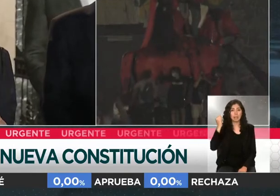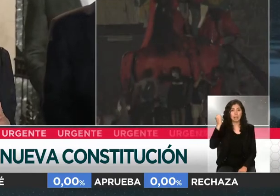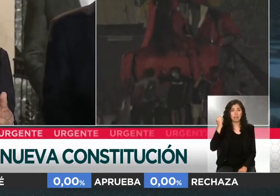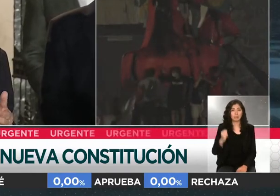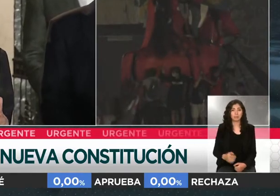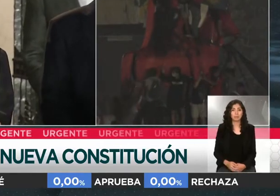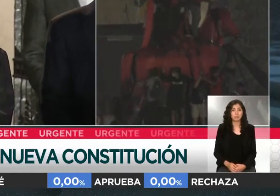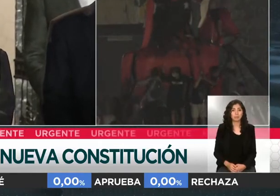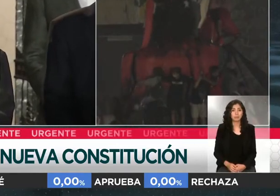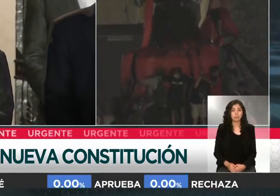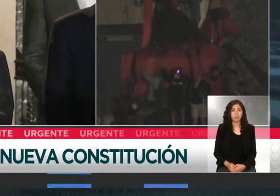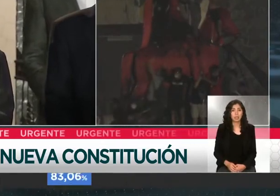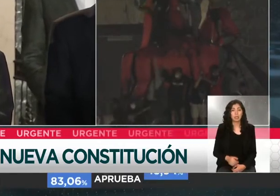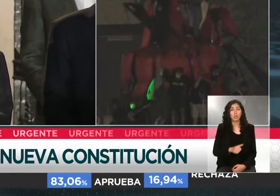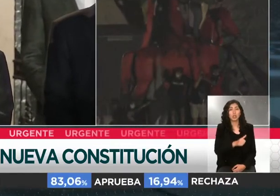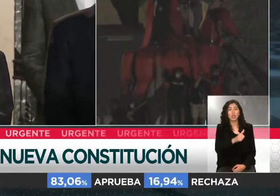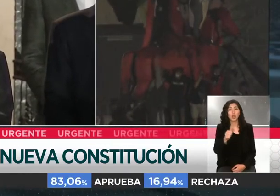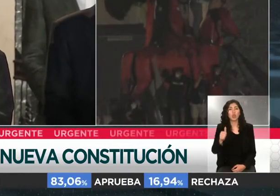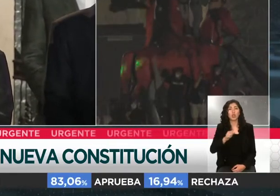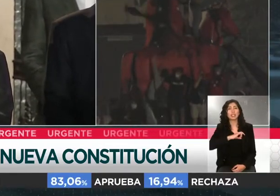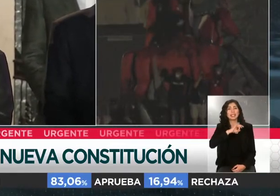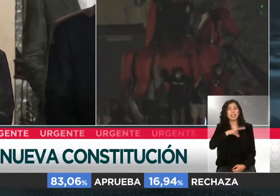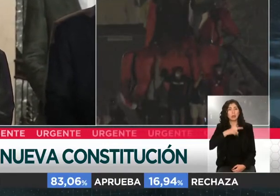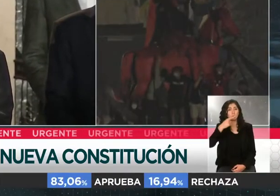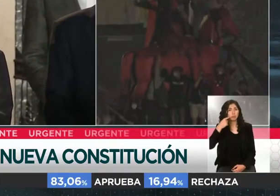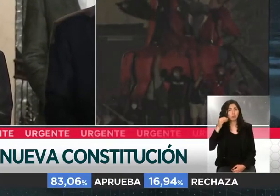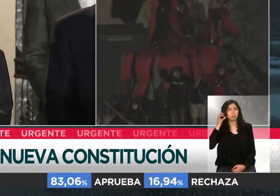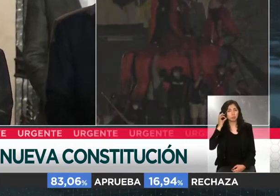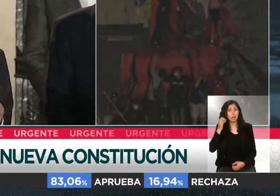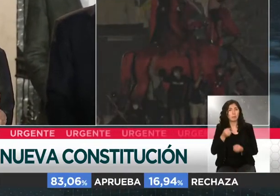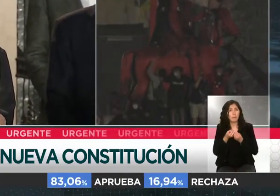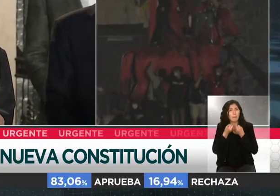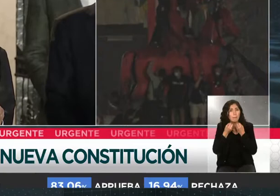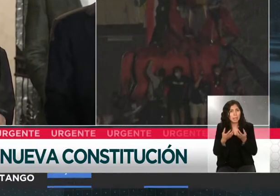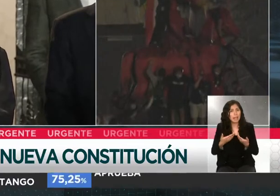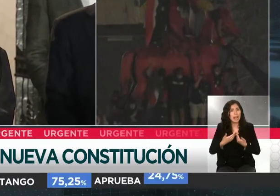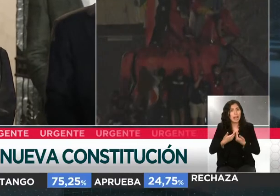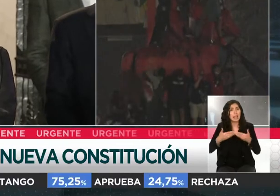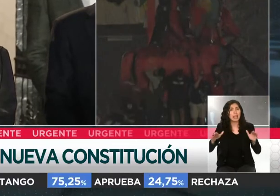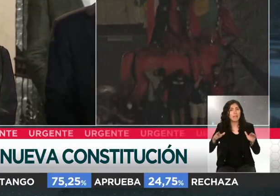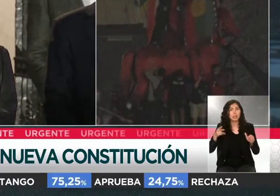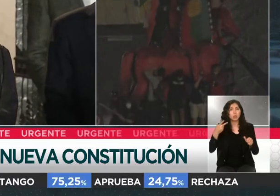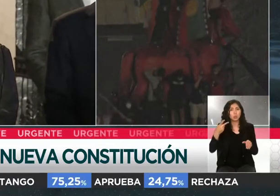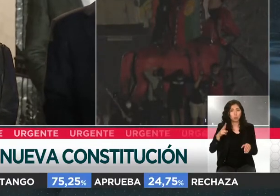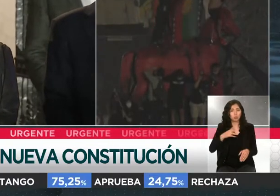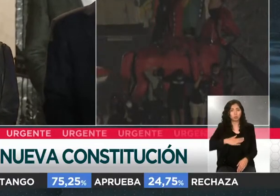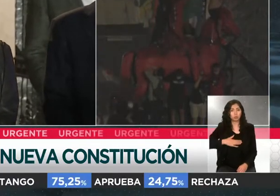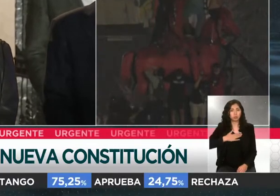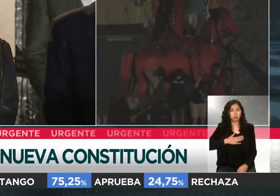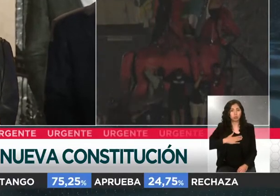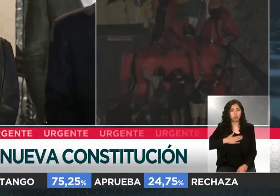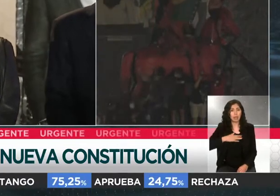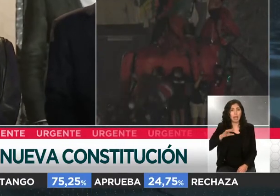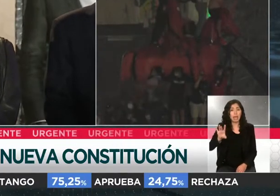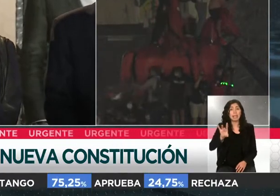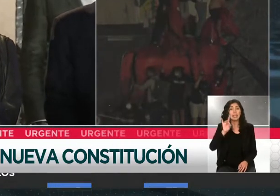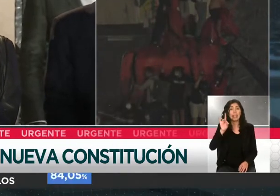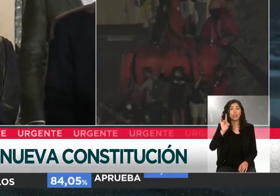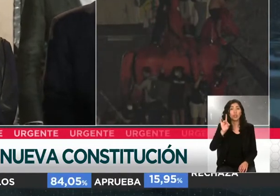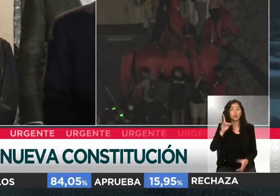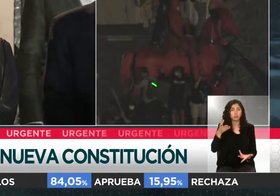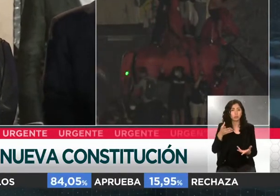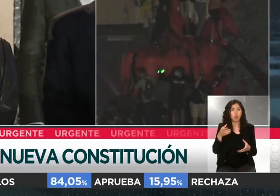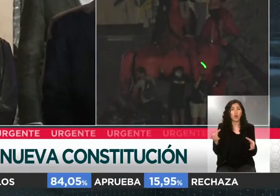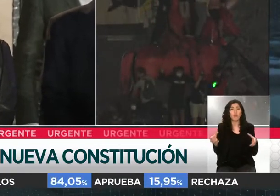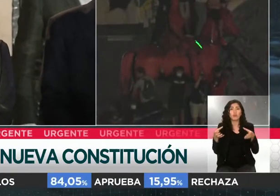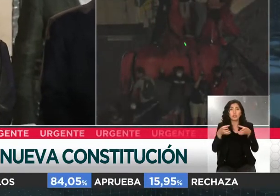chilenos y chilenas han expresado libremente su voluntad a través de las urnas, eligiendo la opción de una